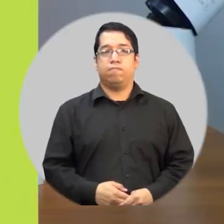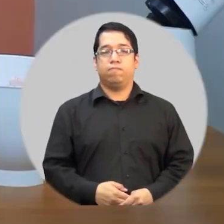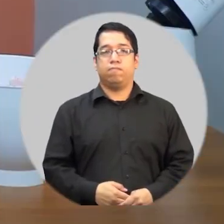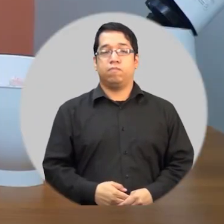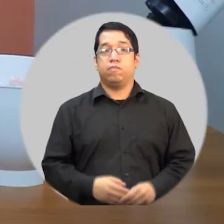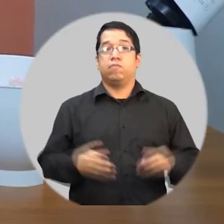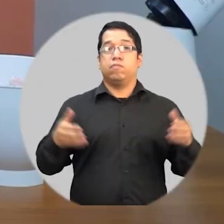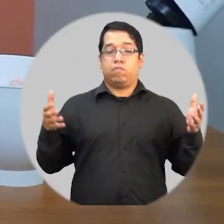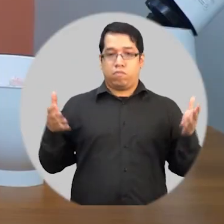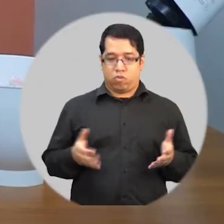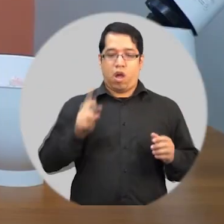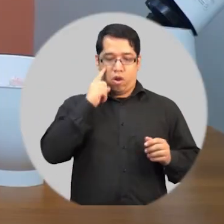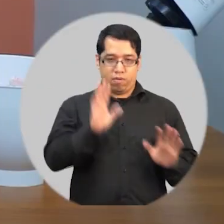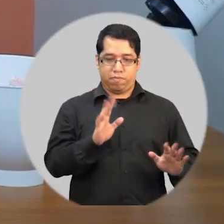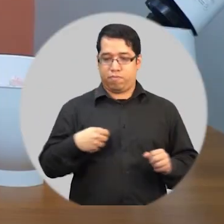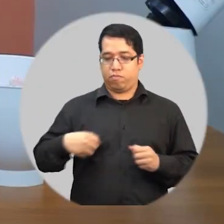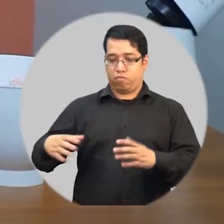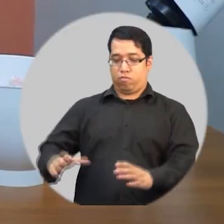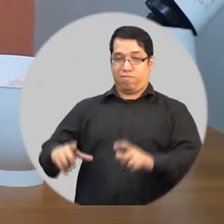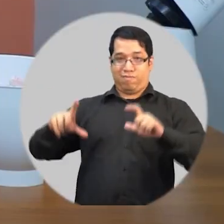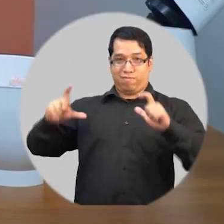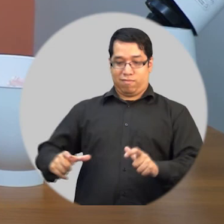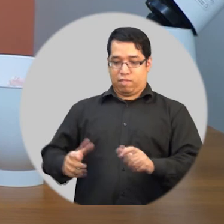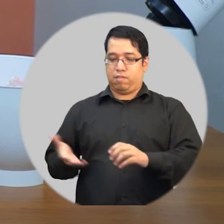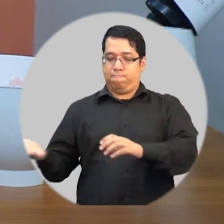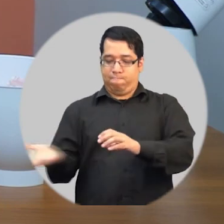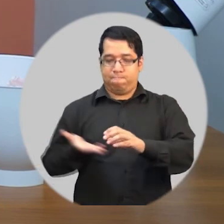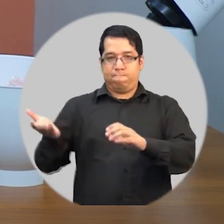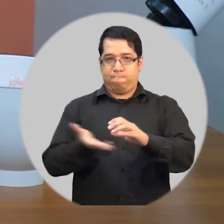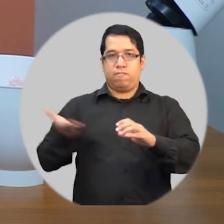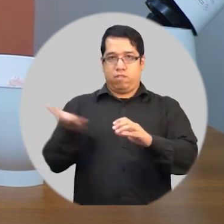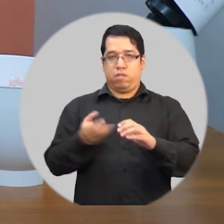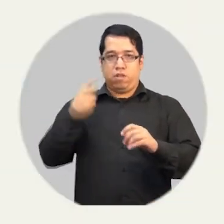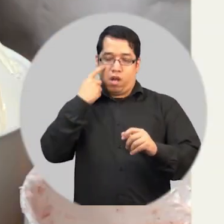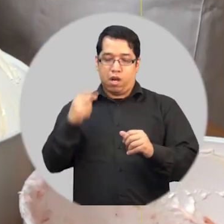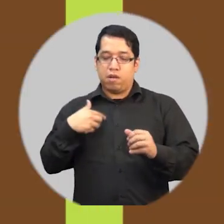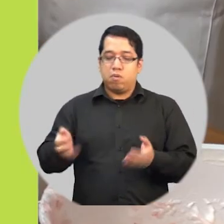Ahora vamos a hacer el siguiente paso, cortar nuestro bizcochuelo para empezar a rellenar.